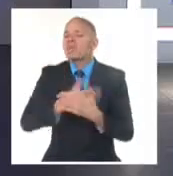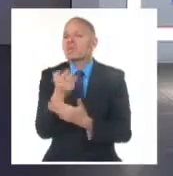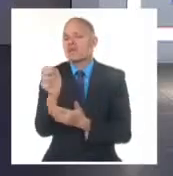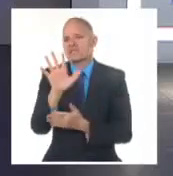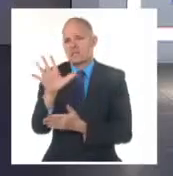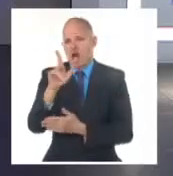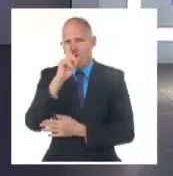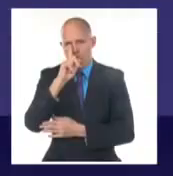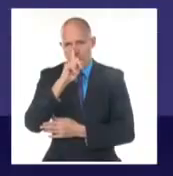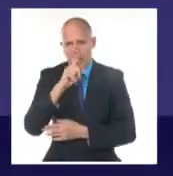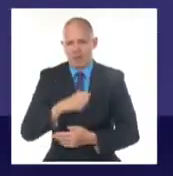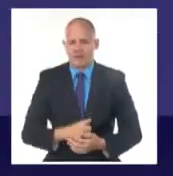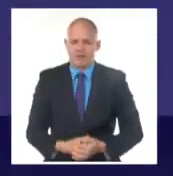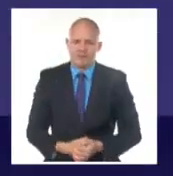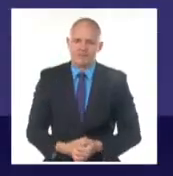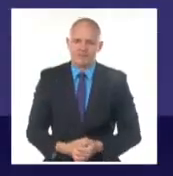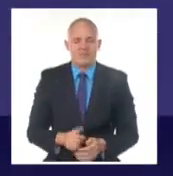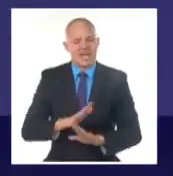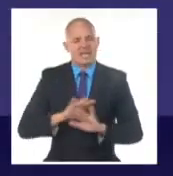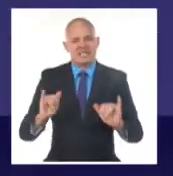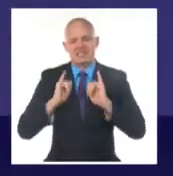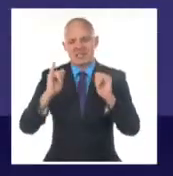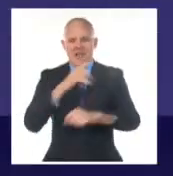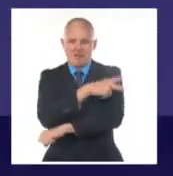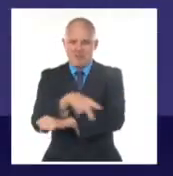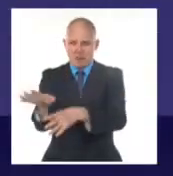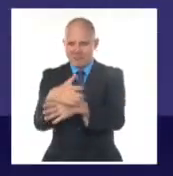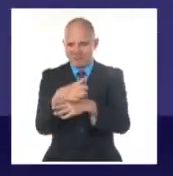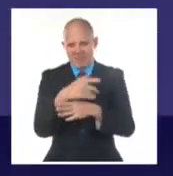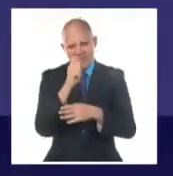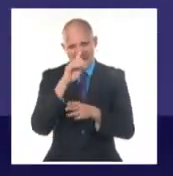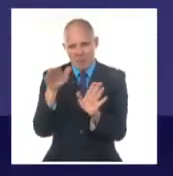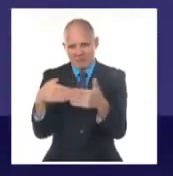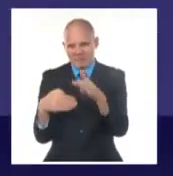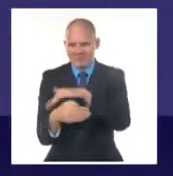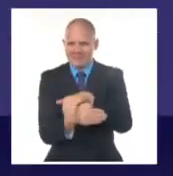Y de esta manera, Giselle, ponemos punto final a nuestro recorrido más allá de las fronteras cubanas.